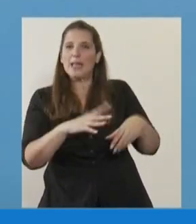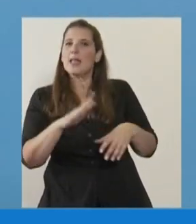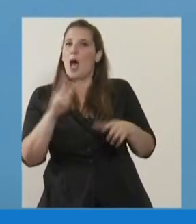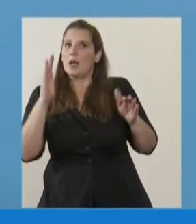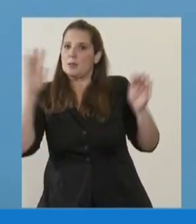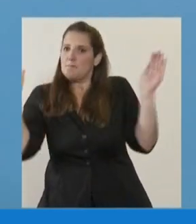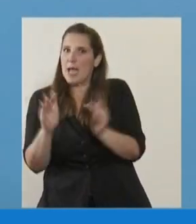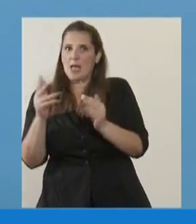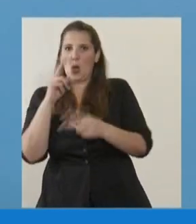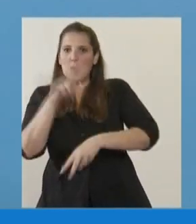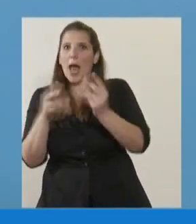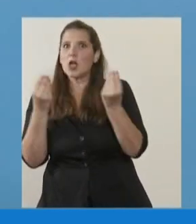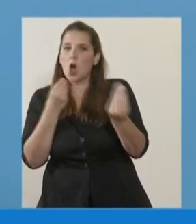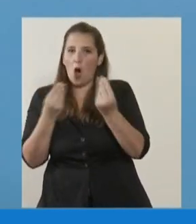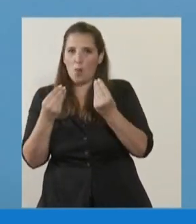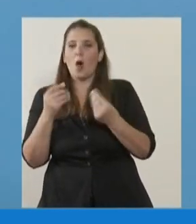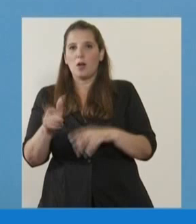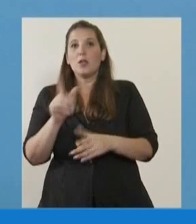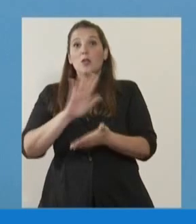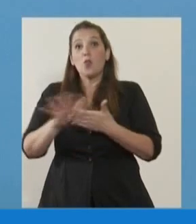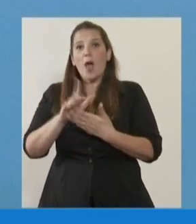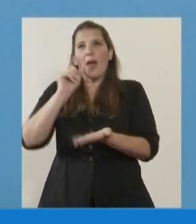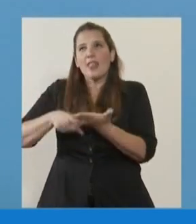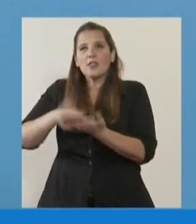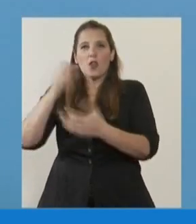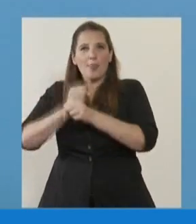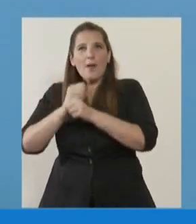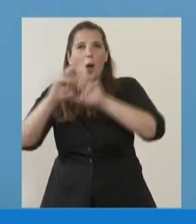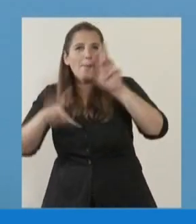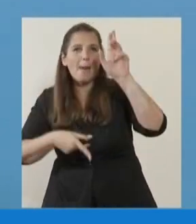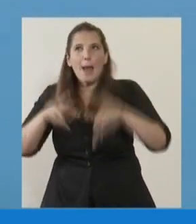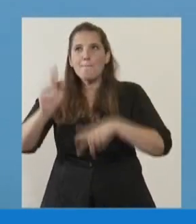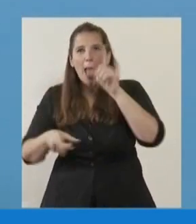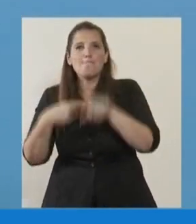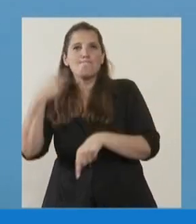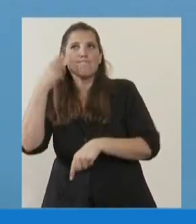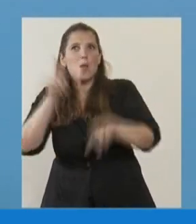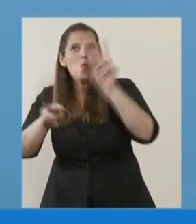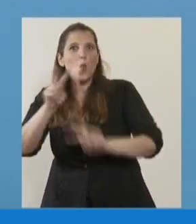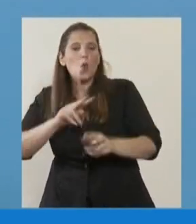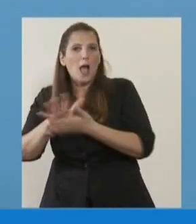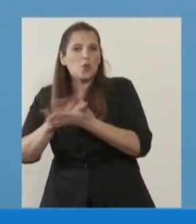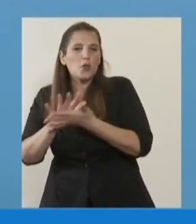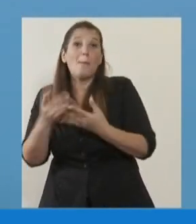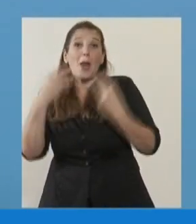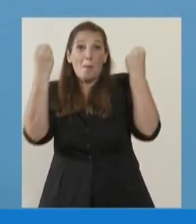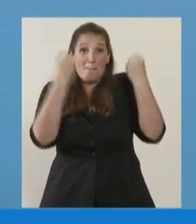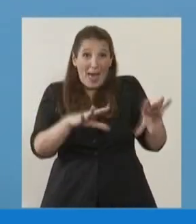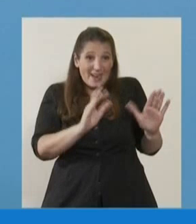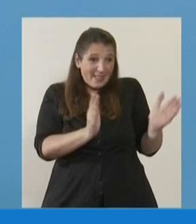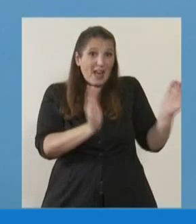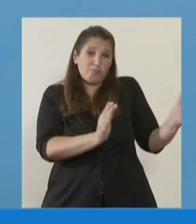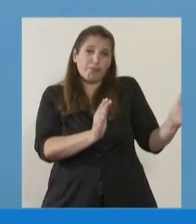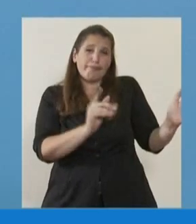la... todas estas políticas que estamos llevando adelante van en ese sentido, pero digamos que la pérdida está en ese orden